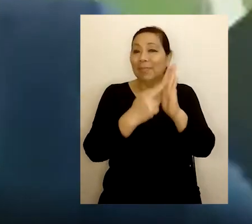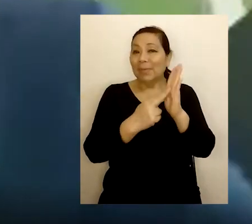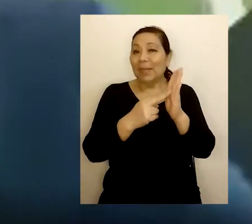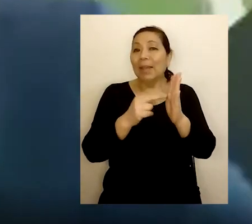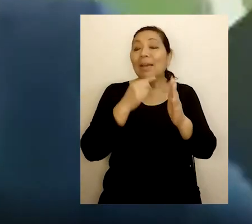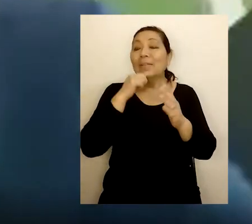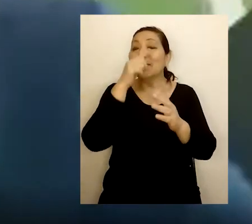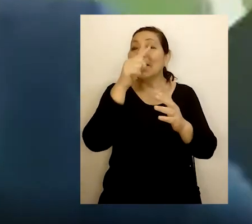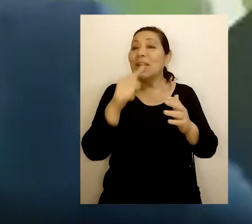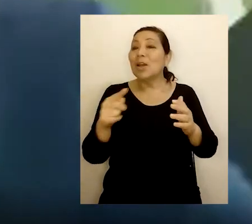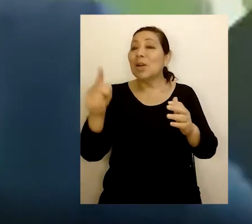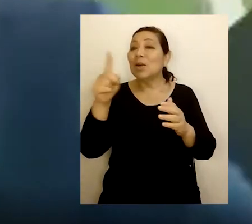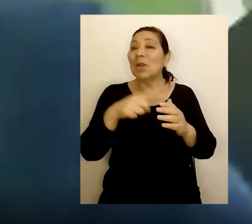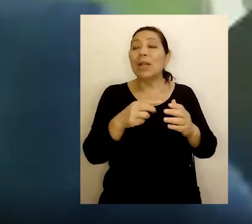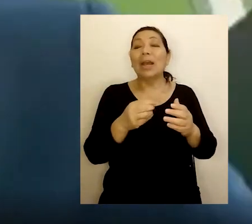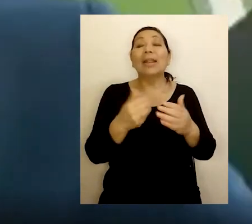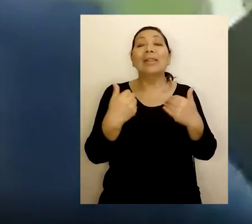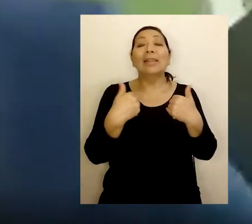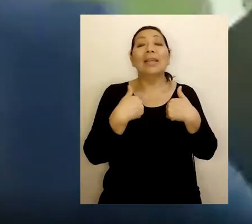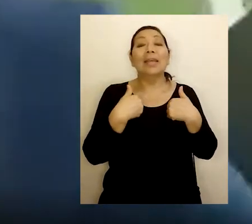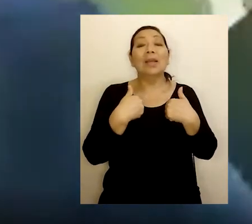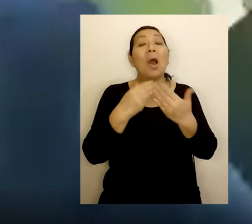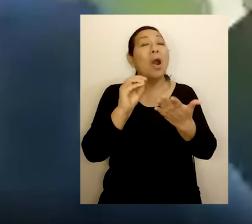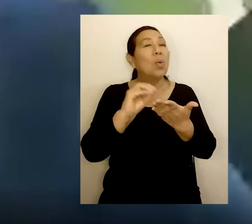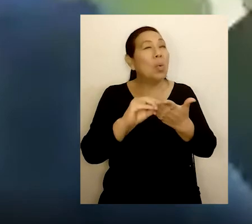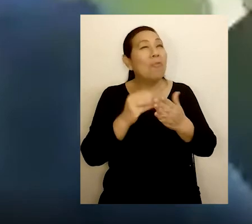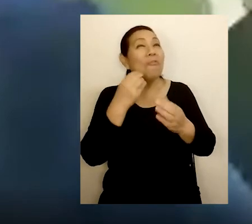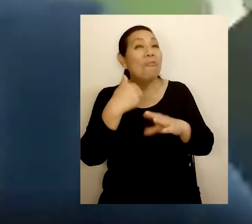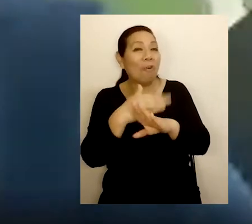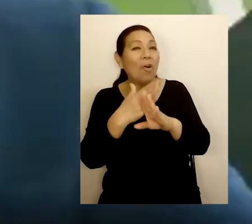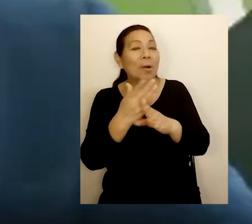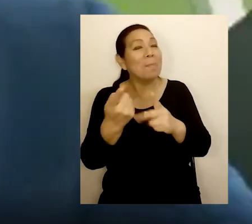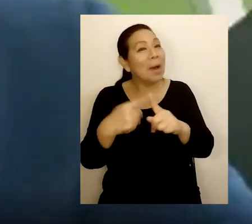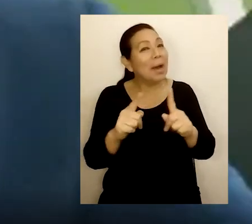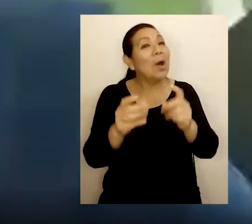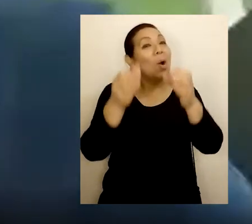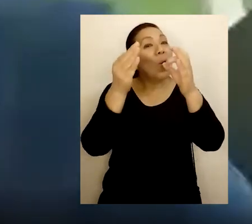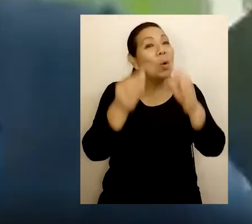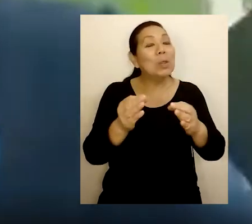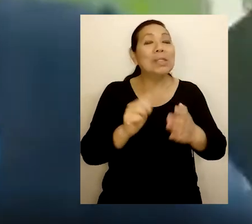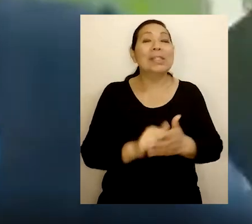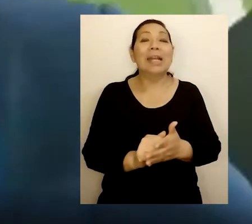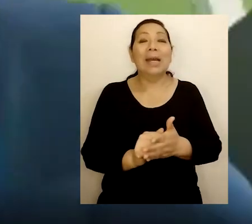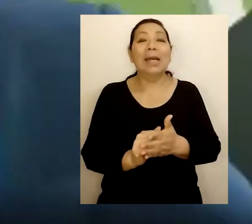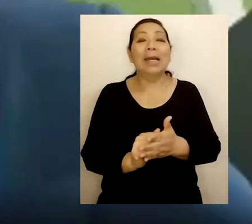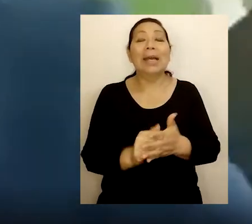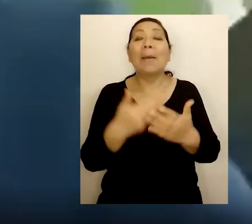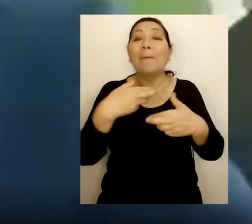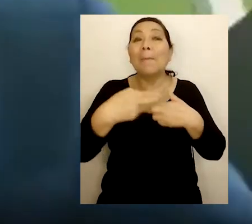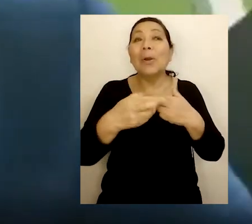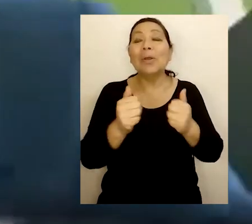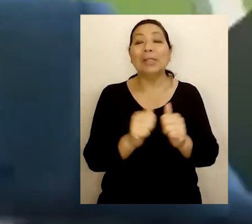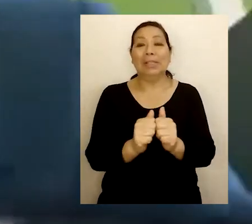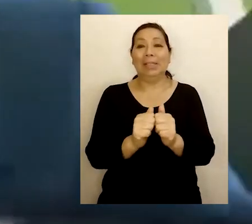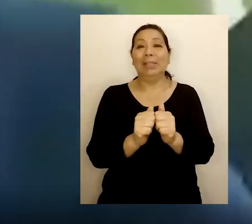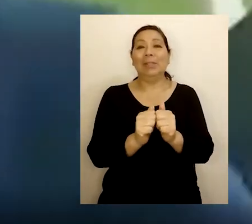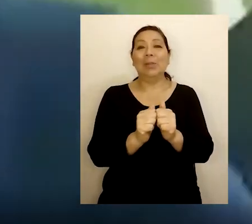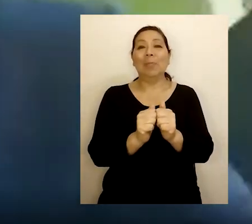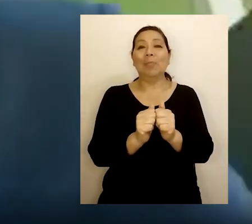que se pide la nulidad contenga algún vicio de motivación, sino justamente de que en el presente caso